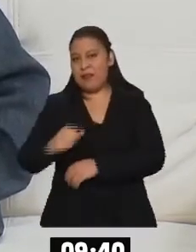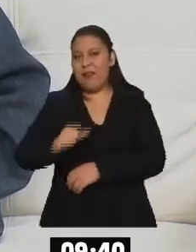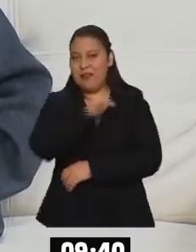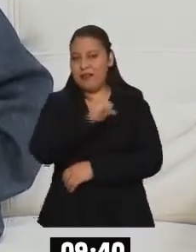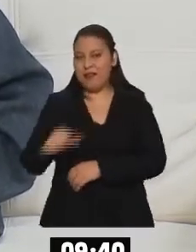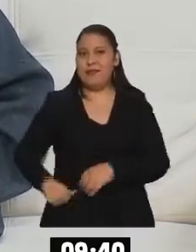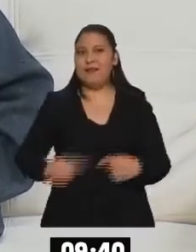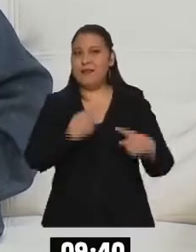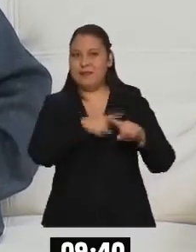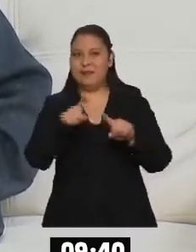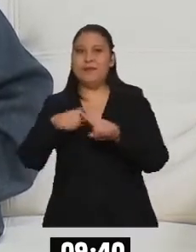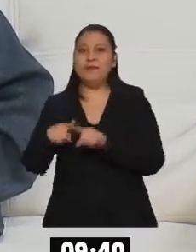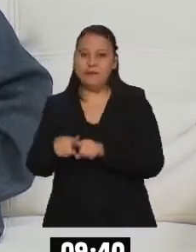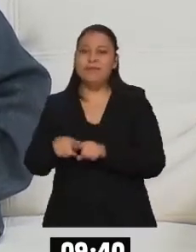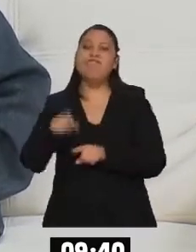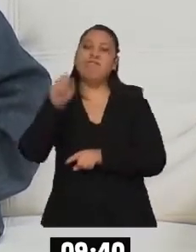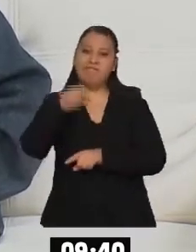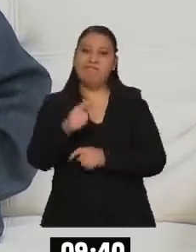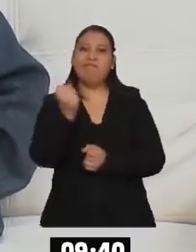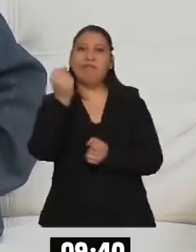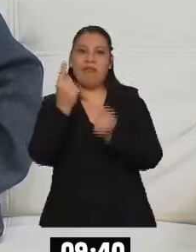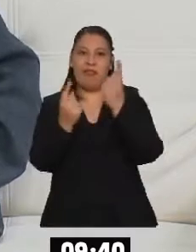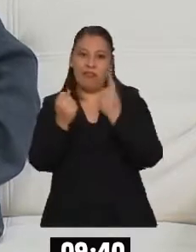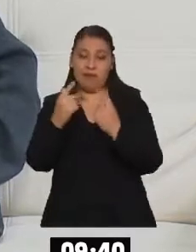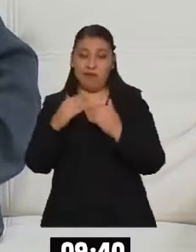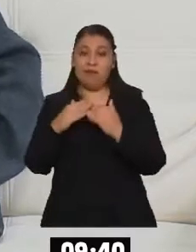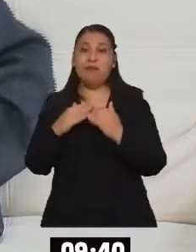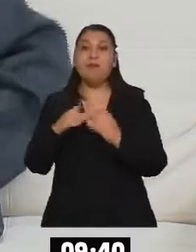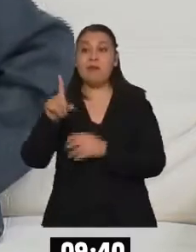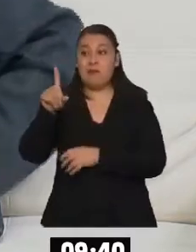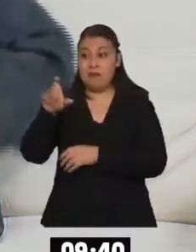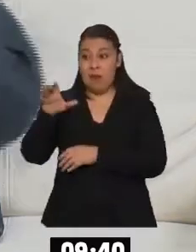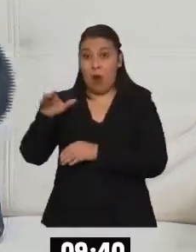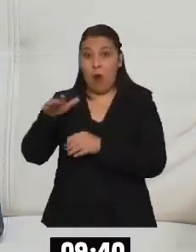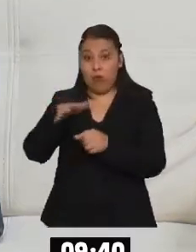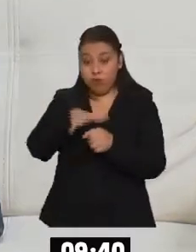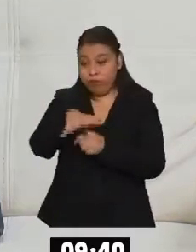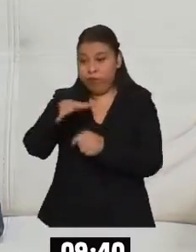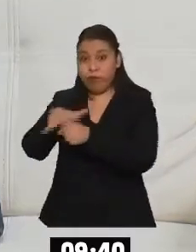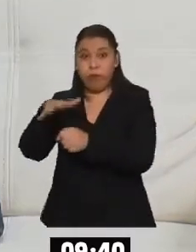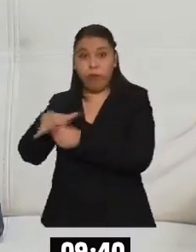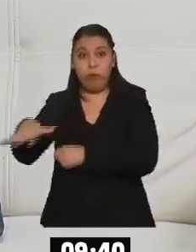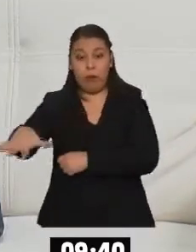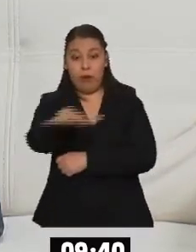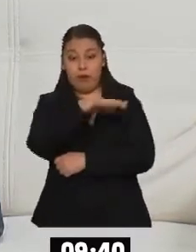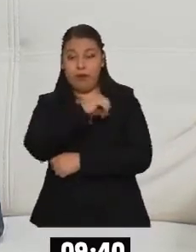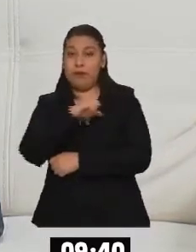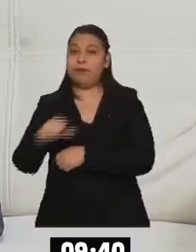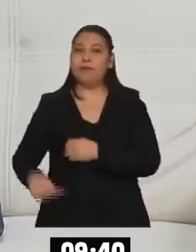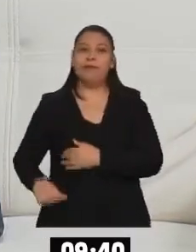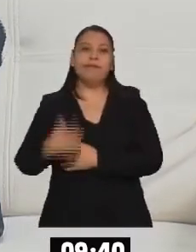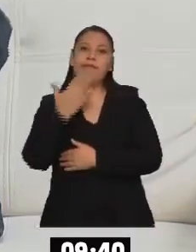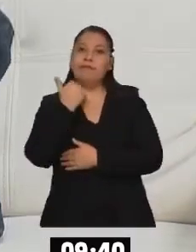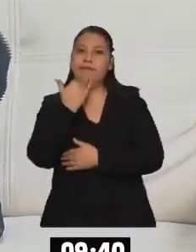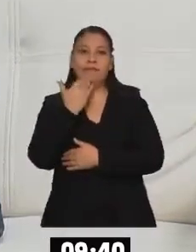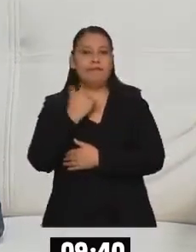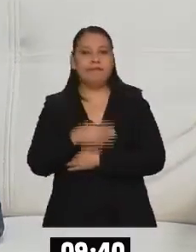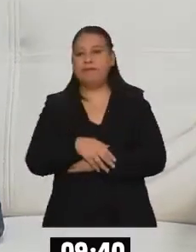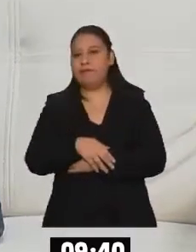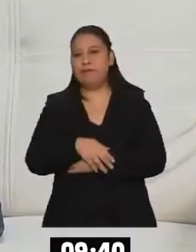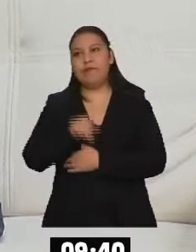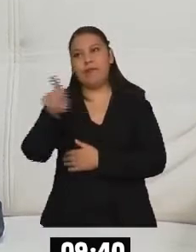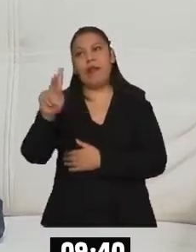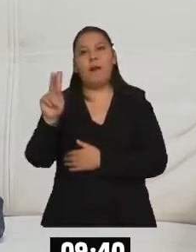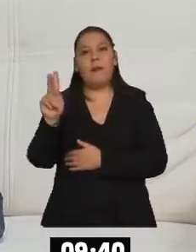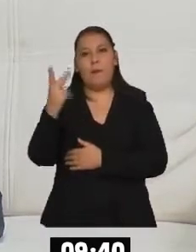que también en términos del abasto de agua existe no es lo mismo el abasto de agua para miguel hidalgo y polanco